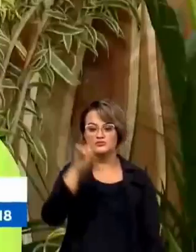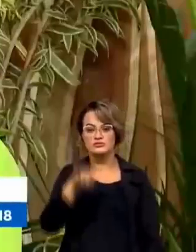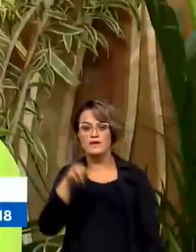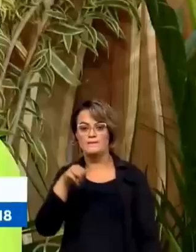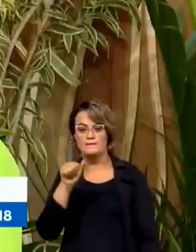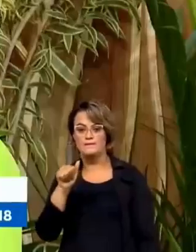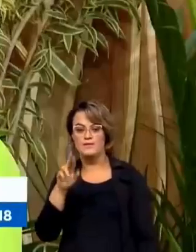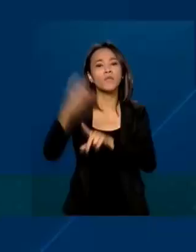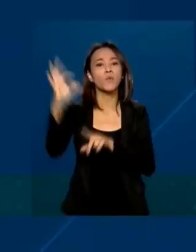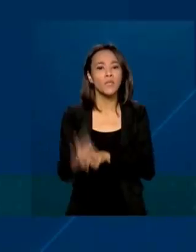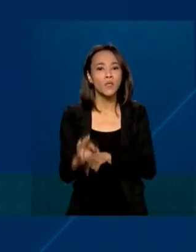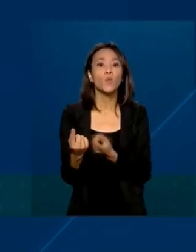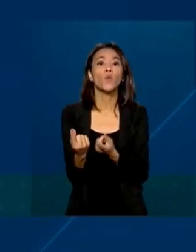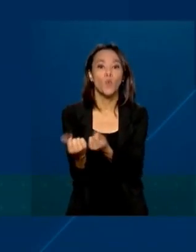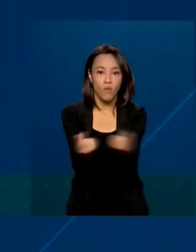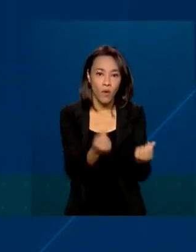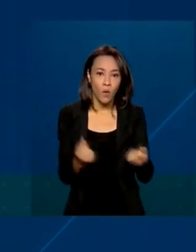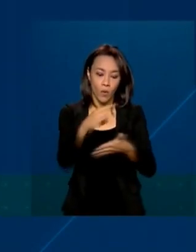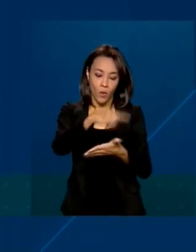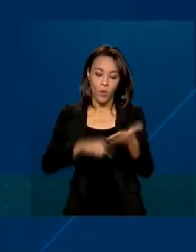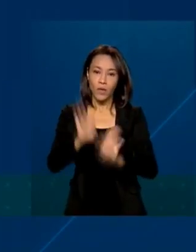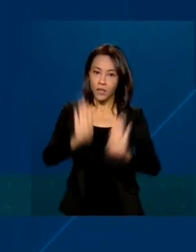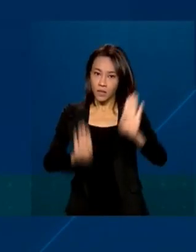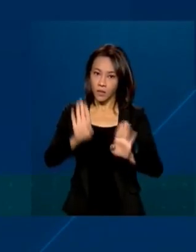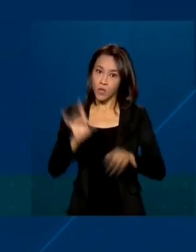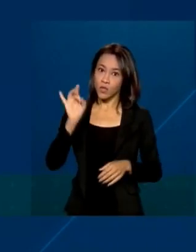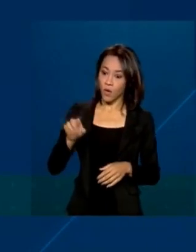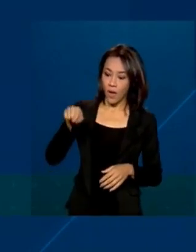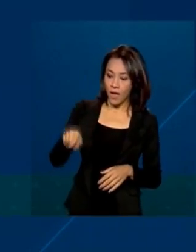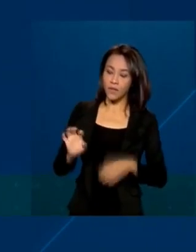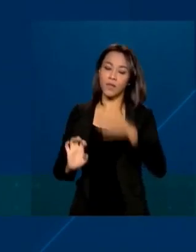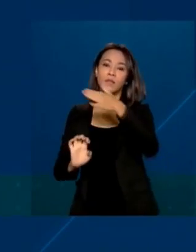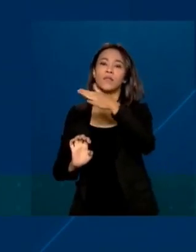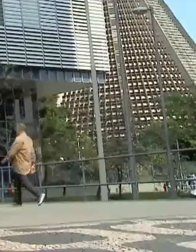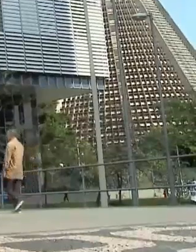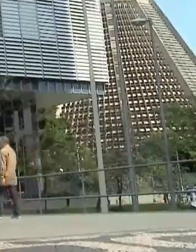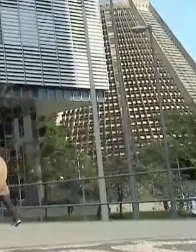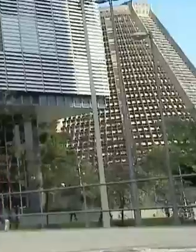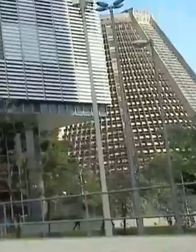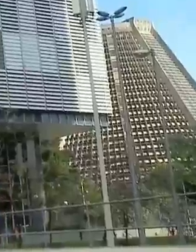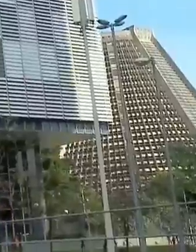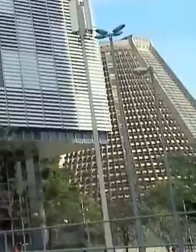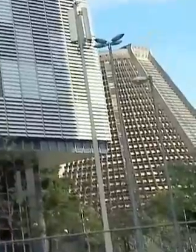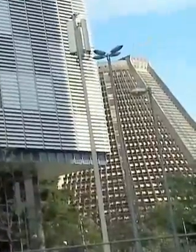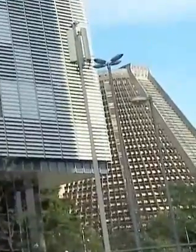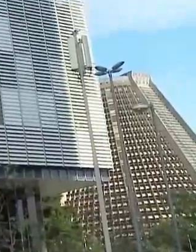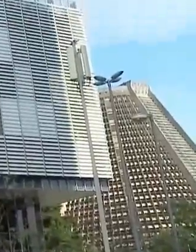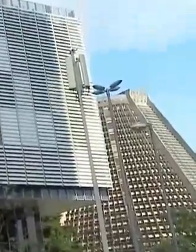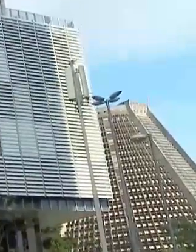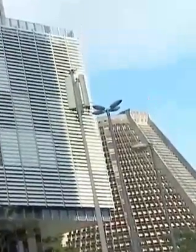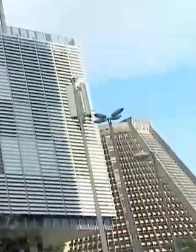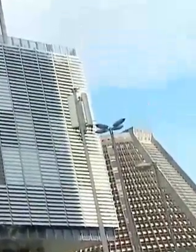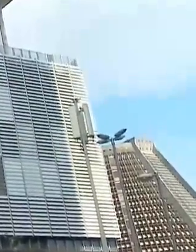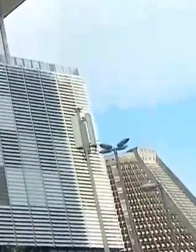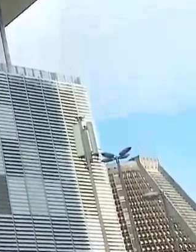Administración de la estatal y aprobado como nuevo presidente de la compañía tras una reunión extraordinaria realizada este lunes. Al igual que las anteriores,